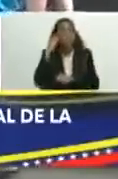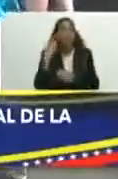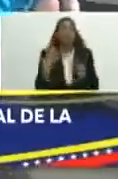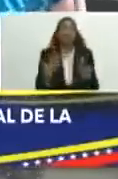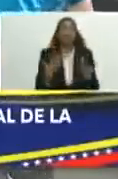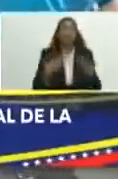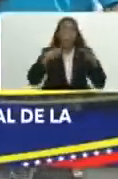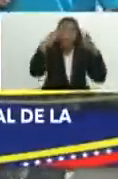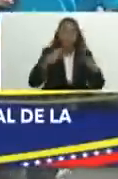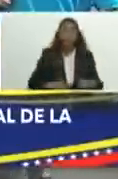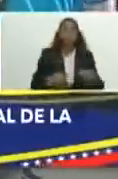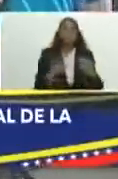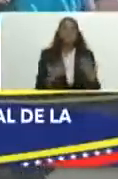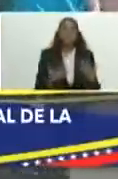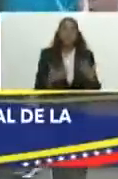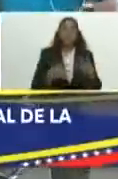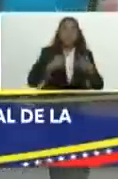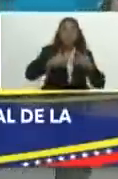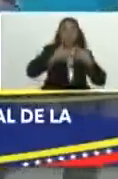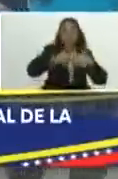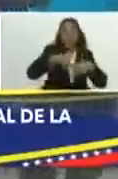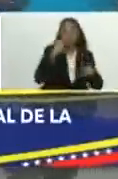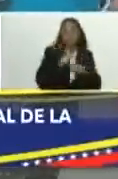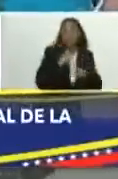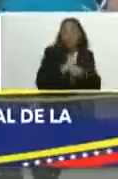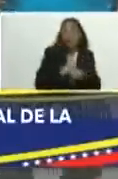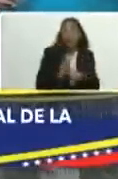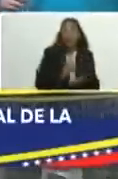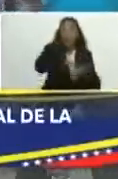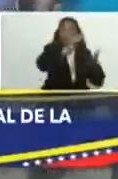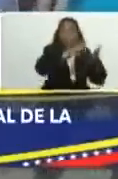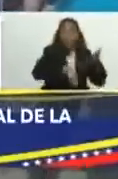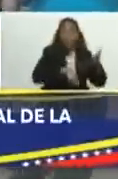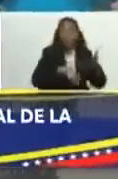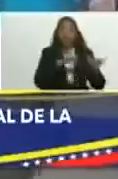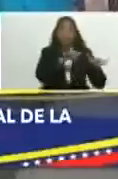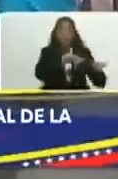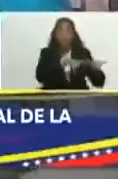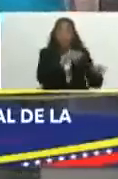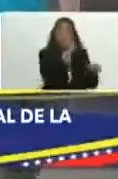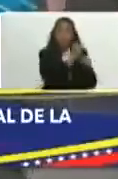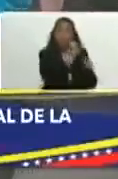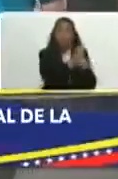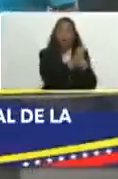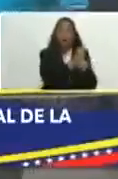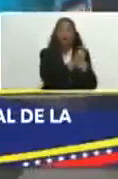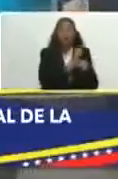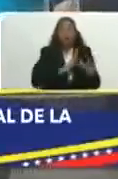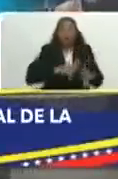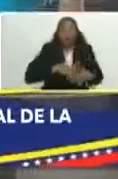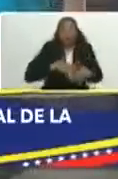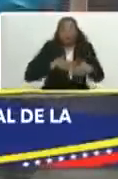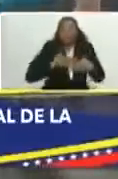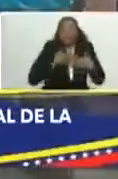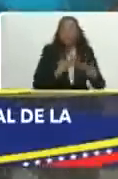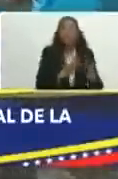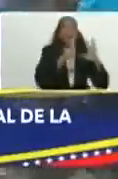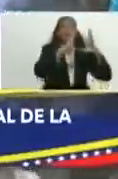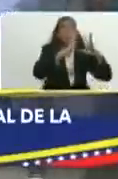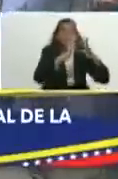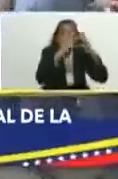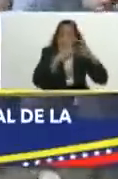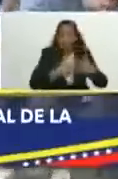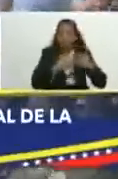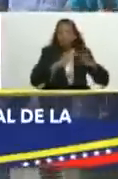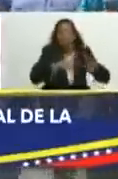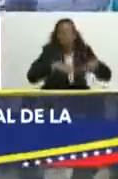les garantizó primero su empleo, su trabajo. Y los mismos trabajadores hicieron el proceso de recuperación